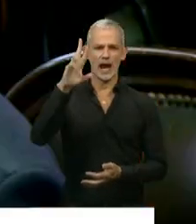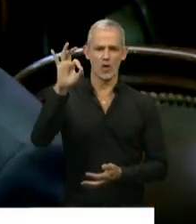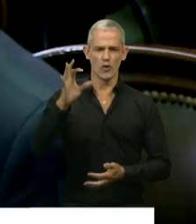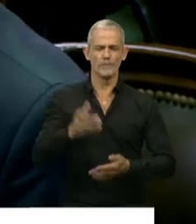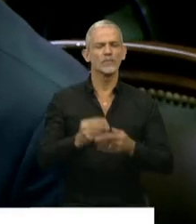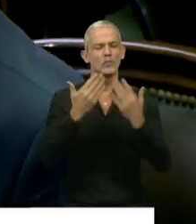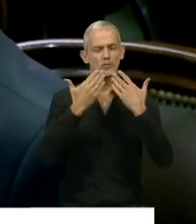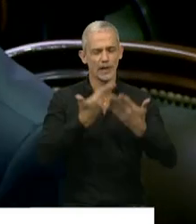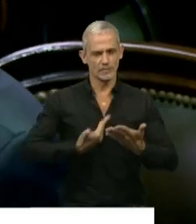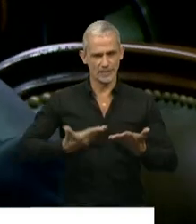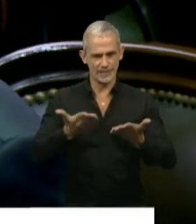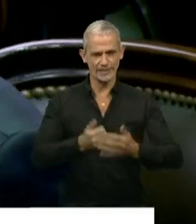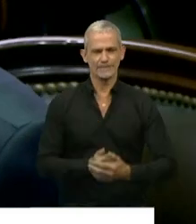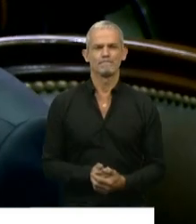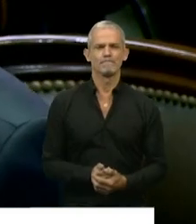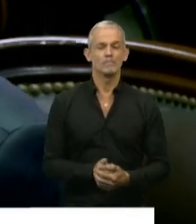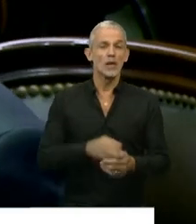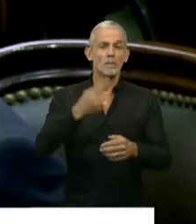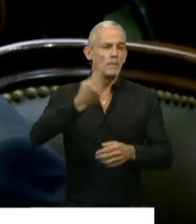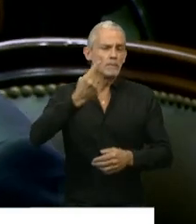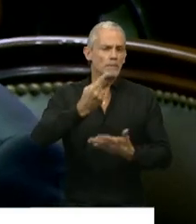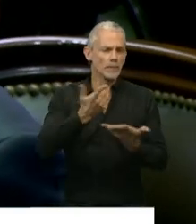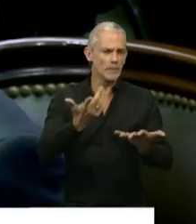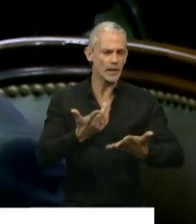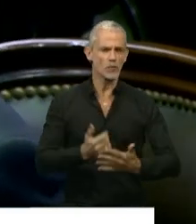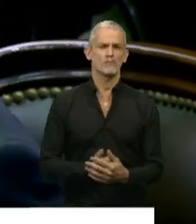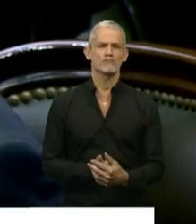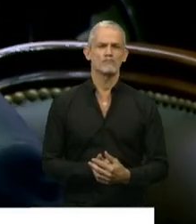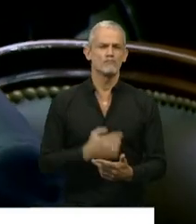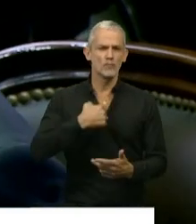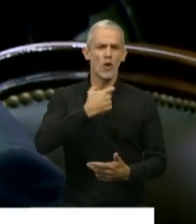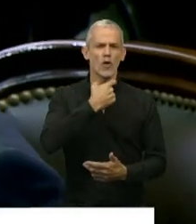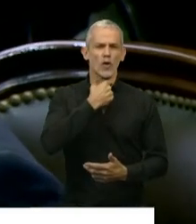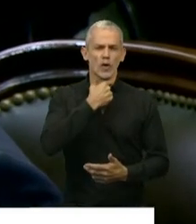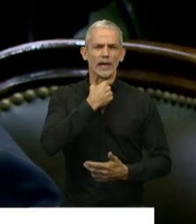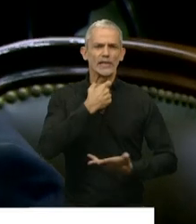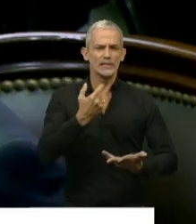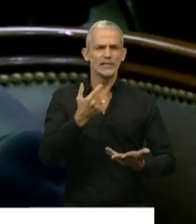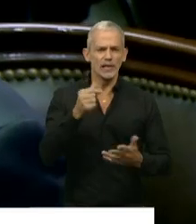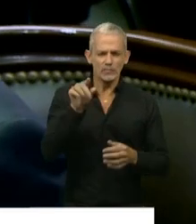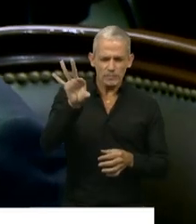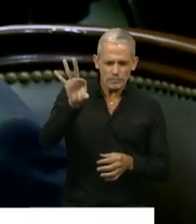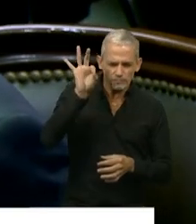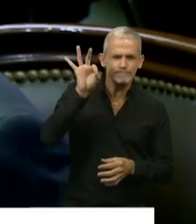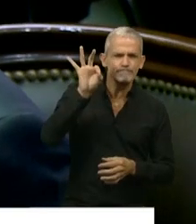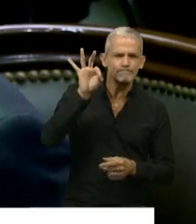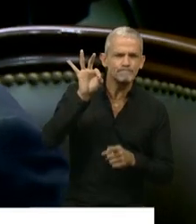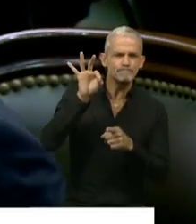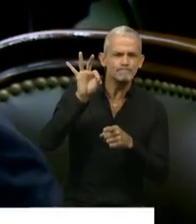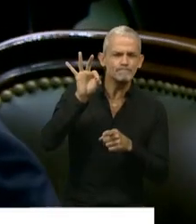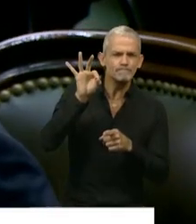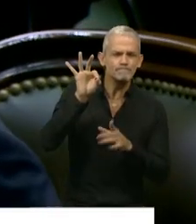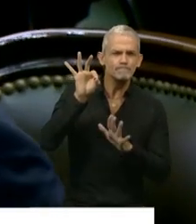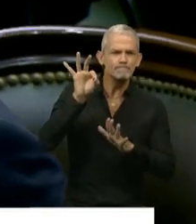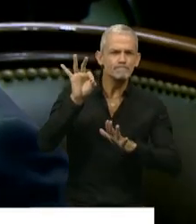presidente. En primer lugar, quisiera rescatar y poner